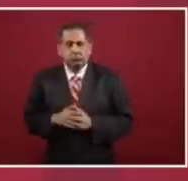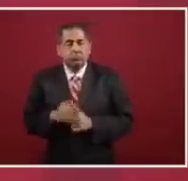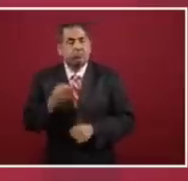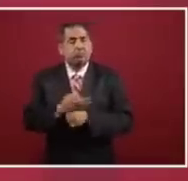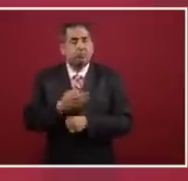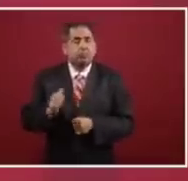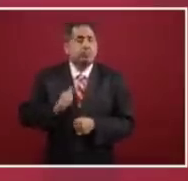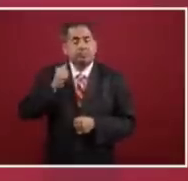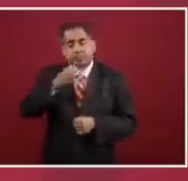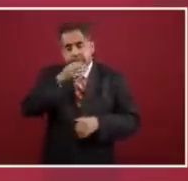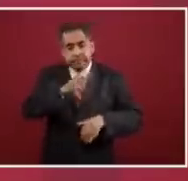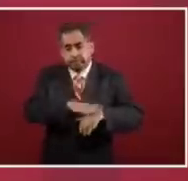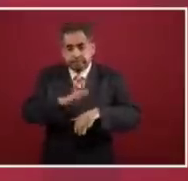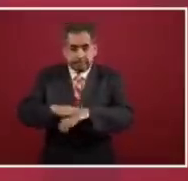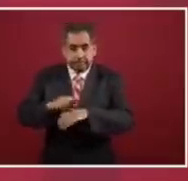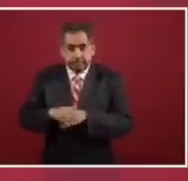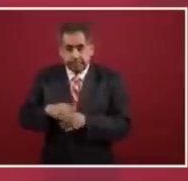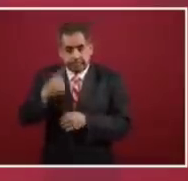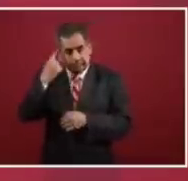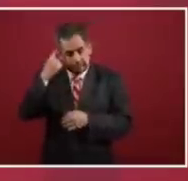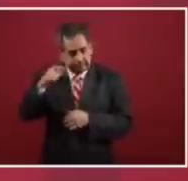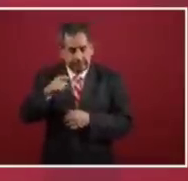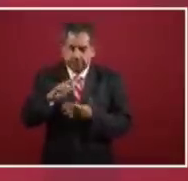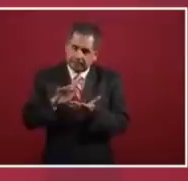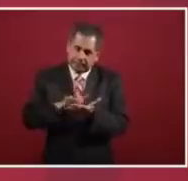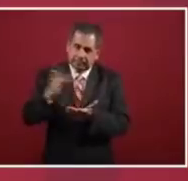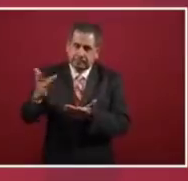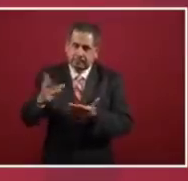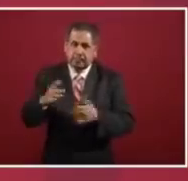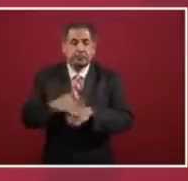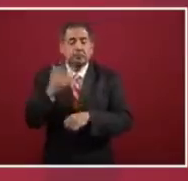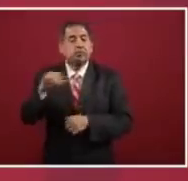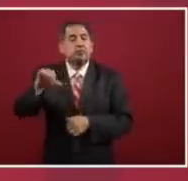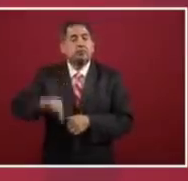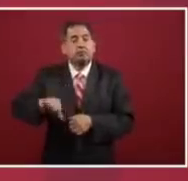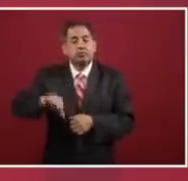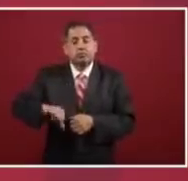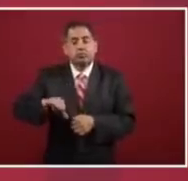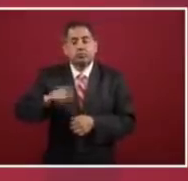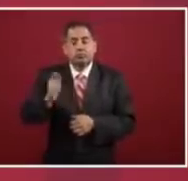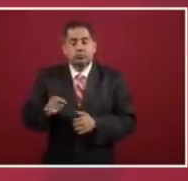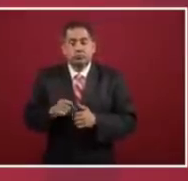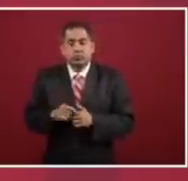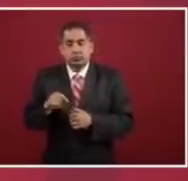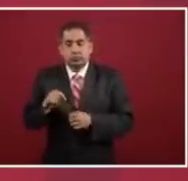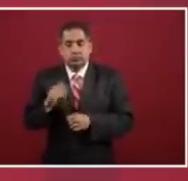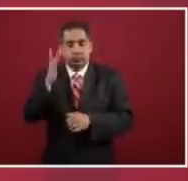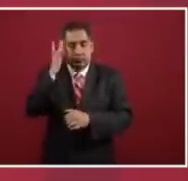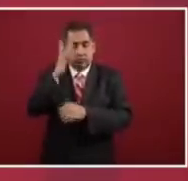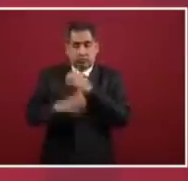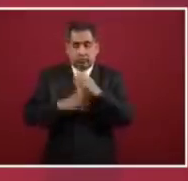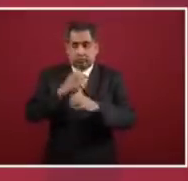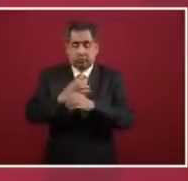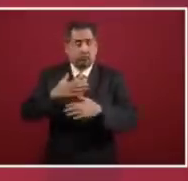aprovecho pues también agradecerles, porque hoy, que es mi cumpleaños,